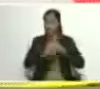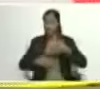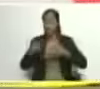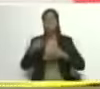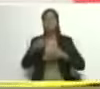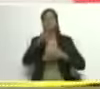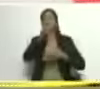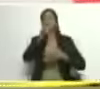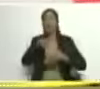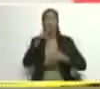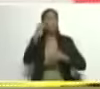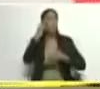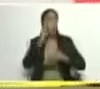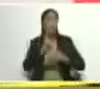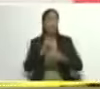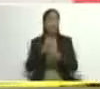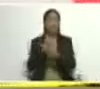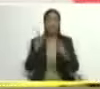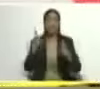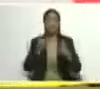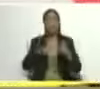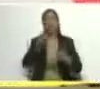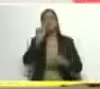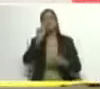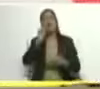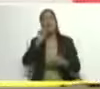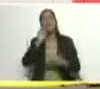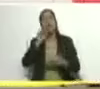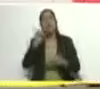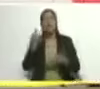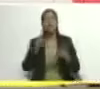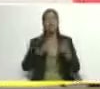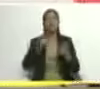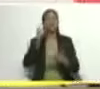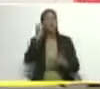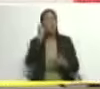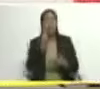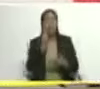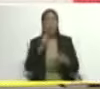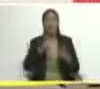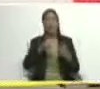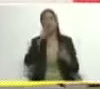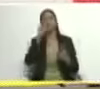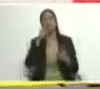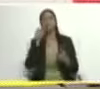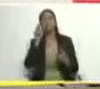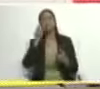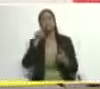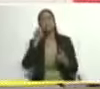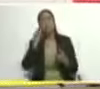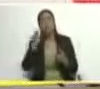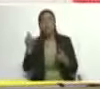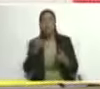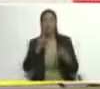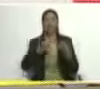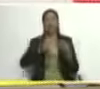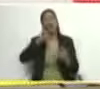de Bolívar, de San Martín, de Sucre, de Morazán, de José Martí,